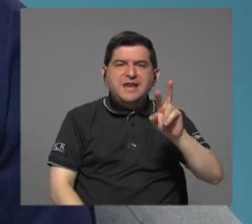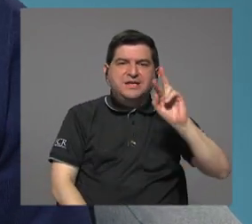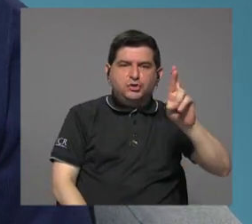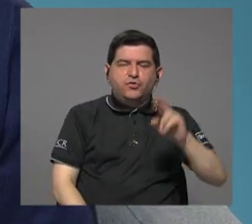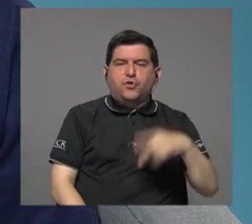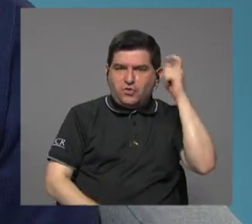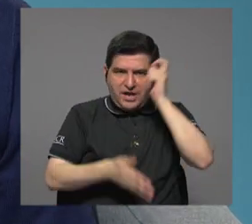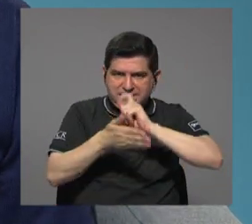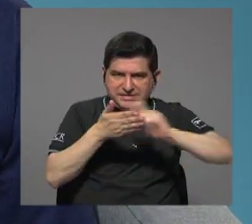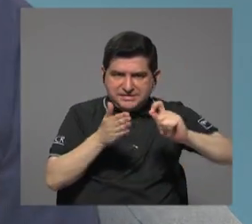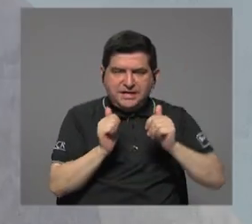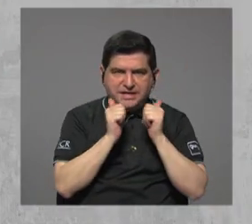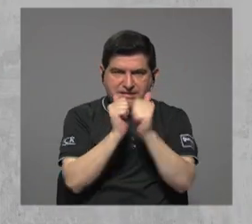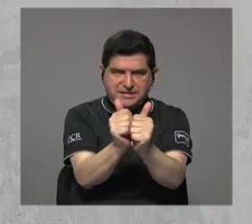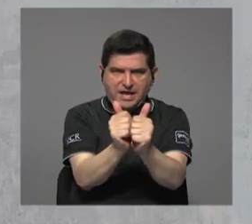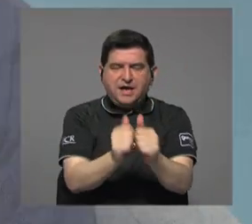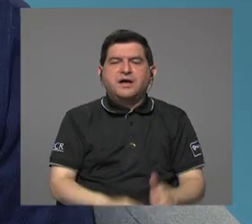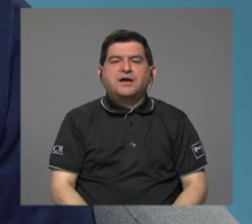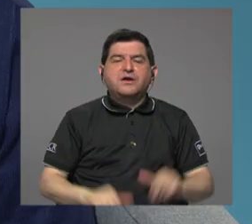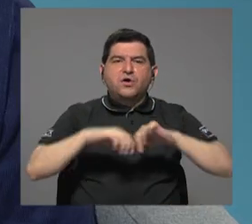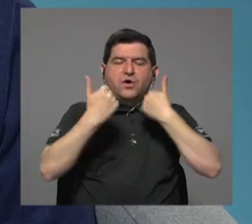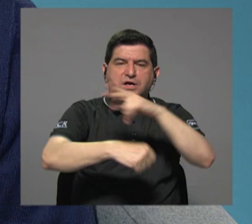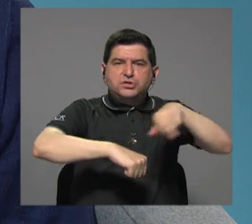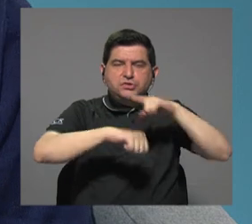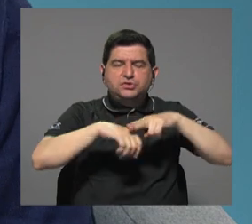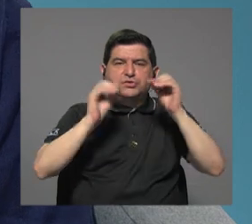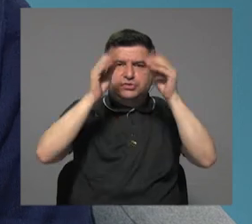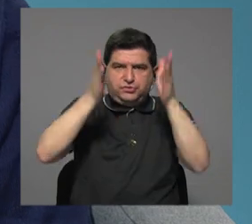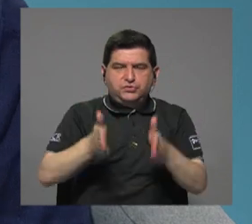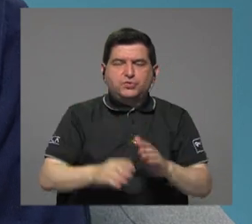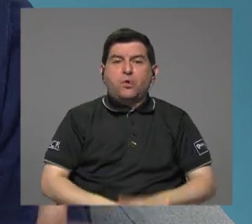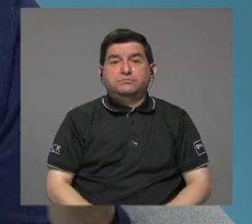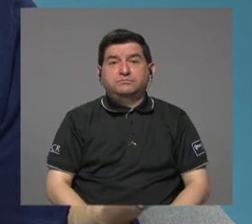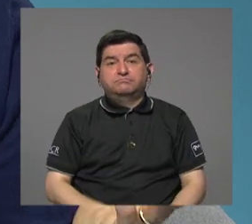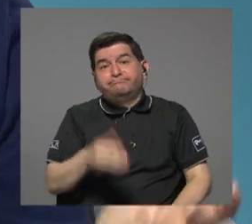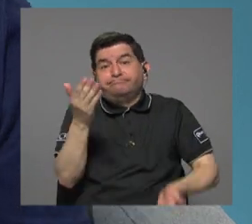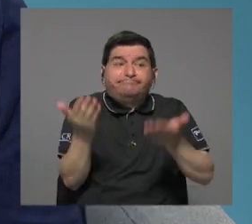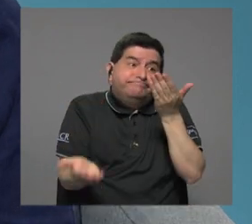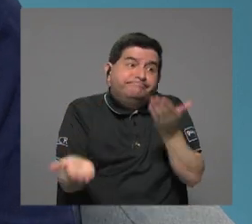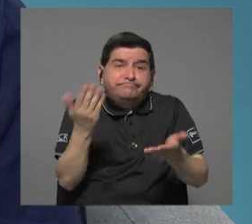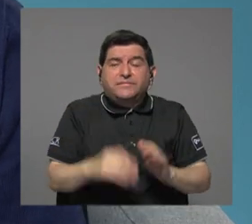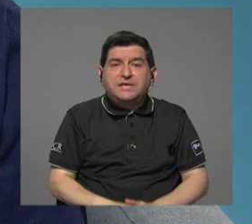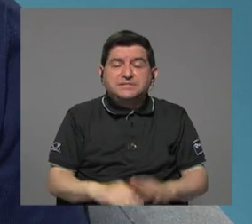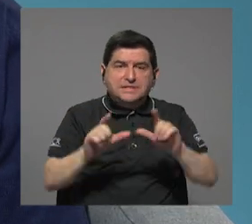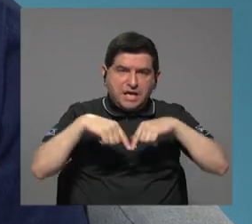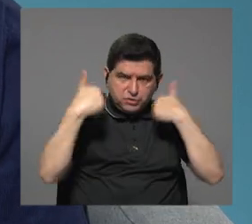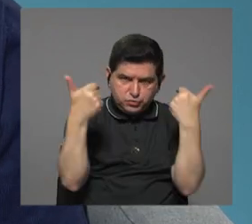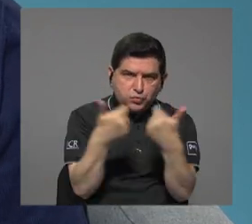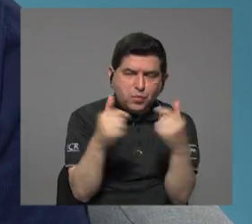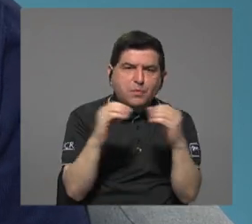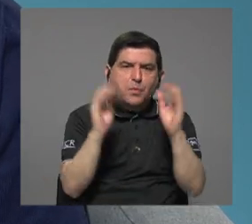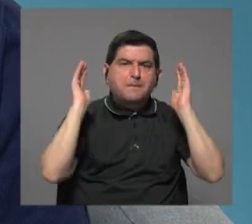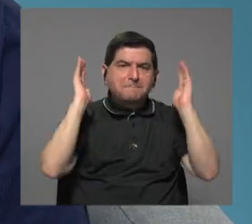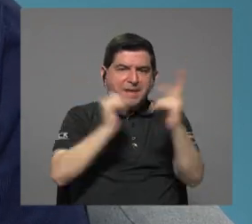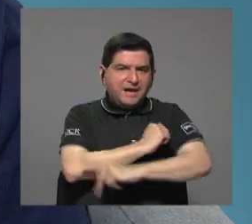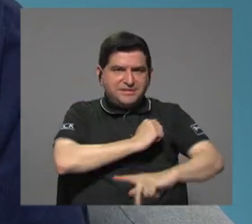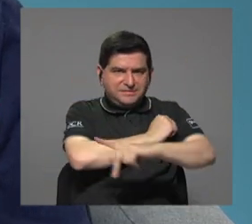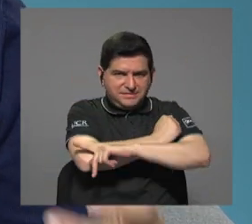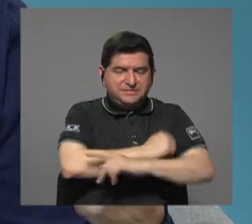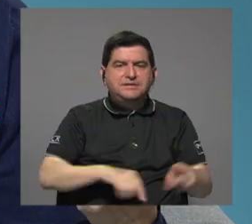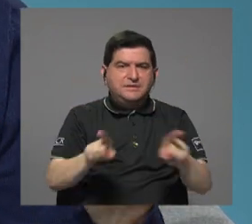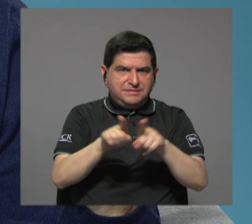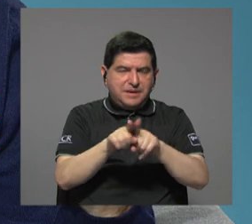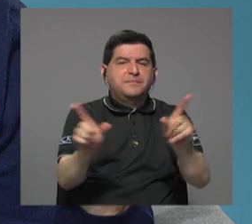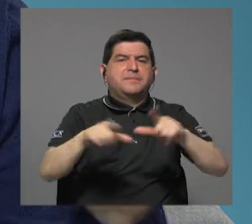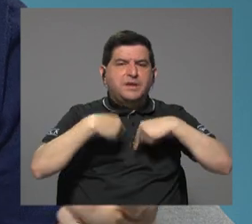en el secretario adjunto de la asociación nacional de educadores quizá aprobado probablemente del gremio más grande del país pero también el